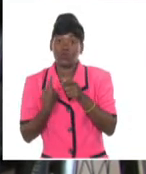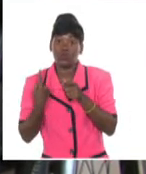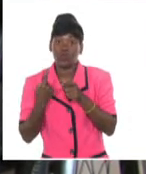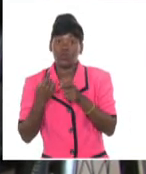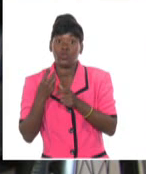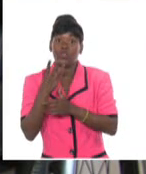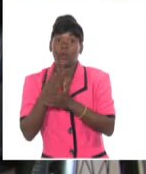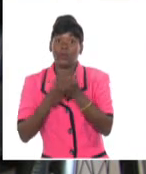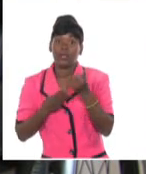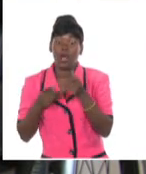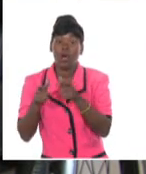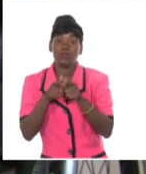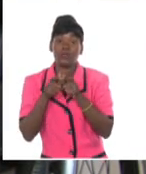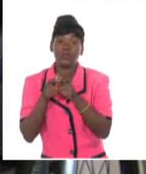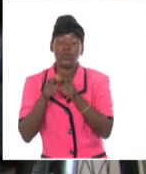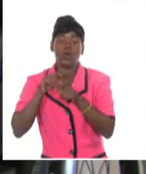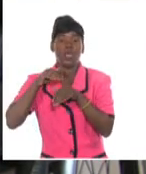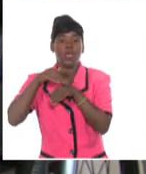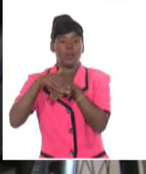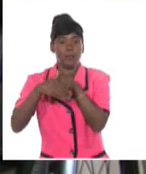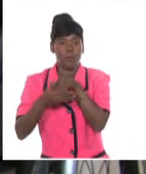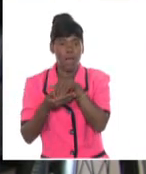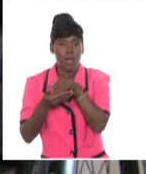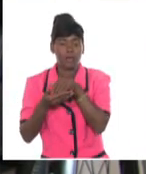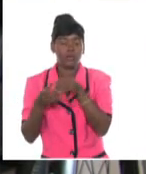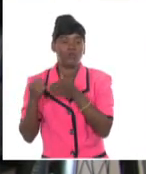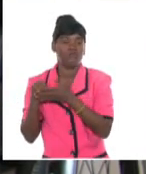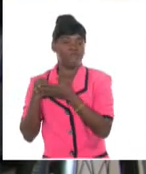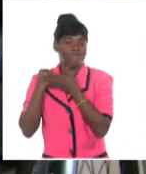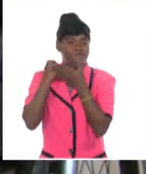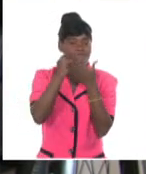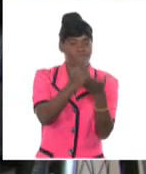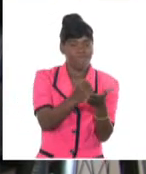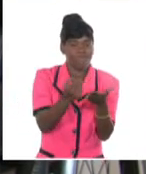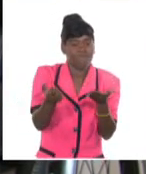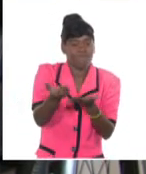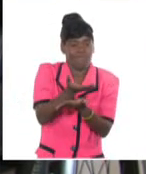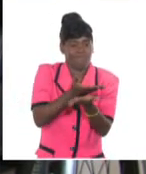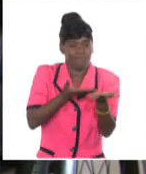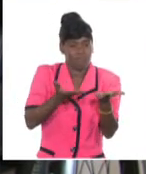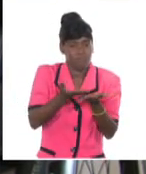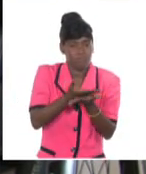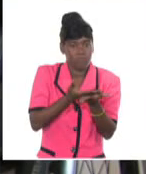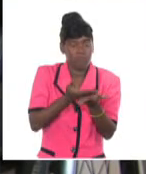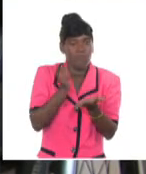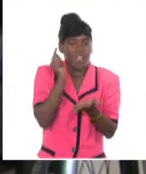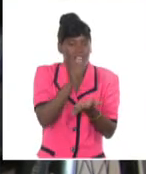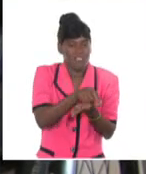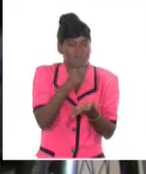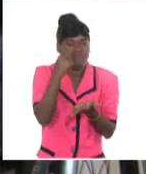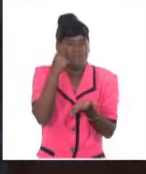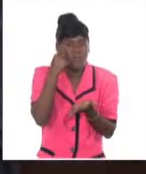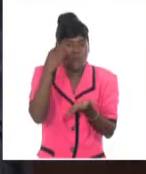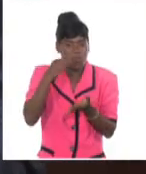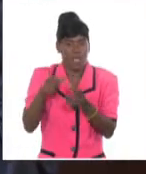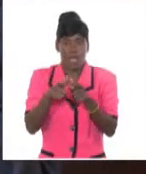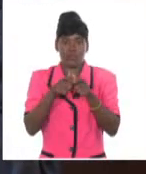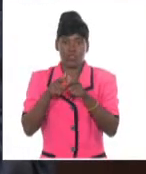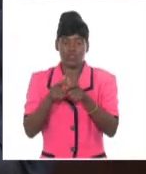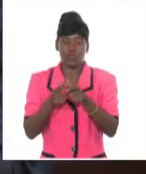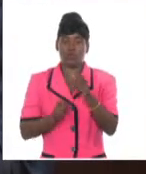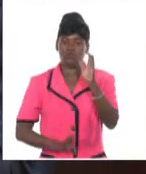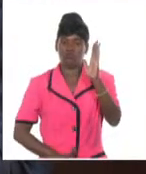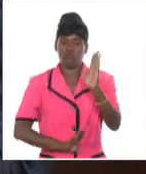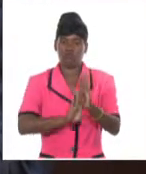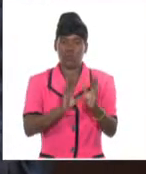nosotros, se han convertido en seres humanos excelentes. Y ahí es donde está la magia de lo que hacemos. Entonces